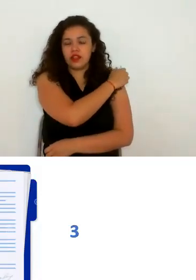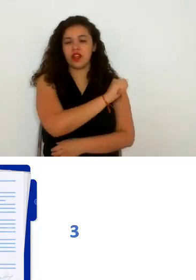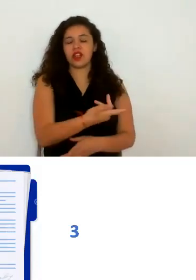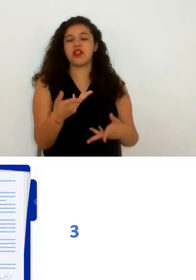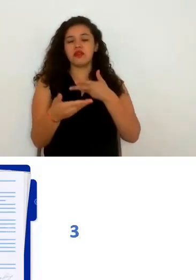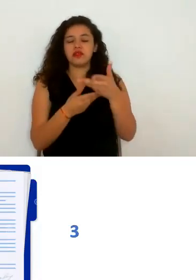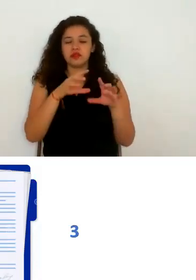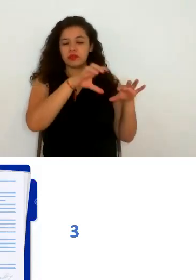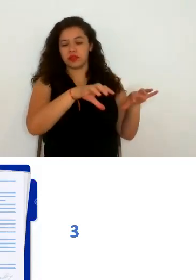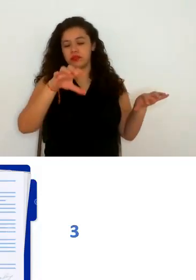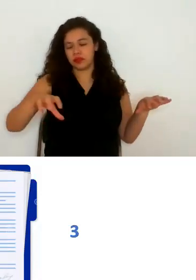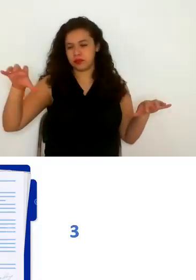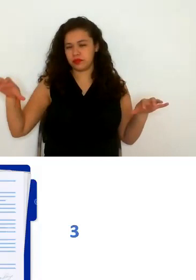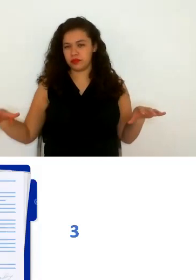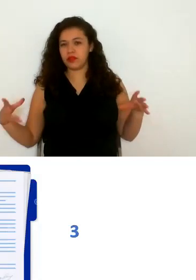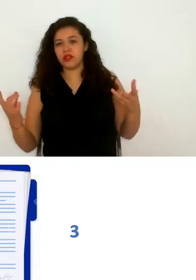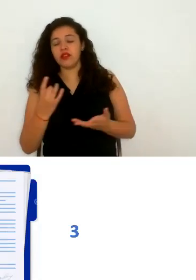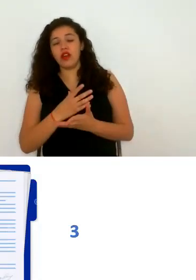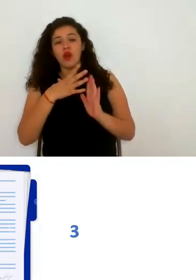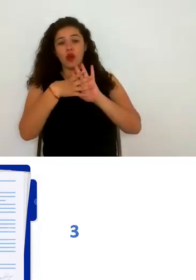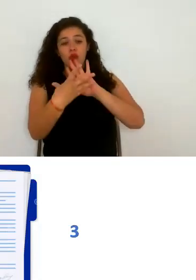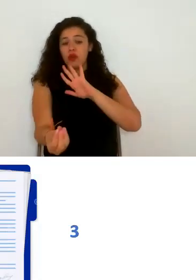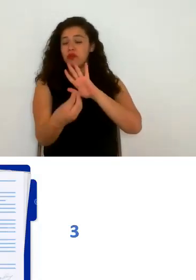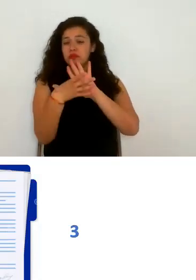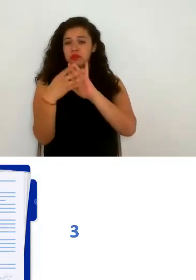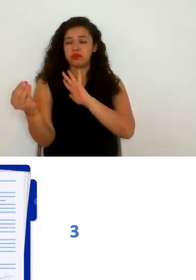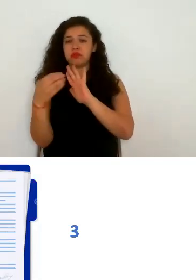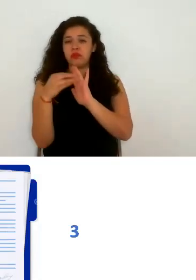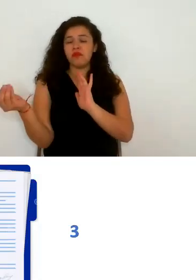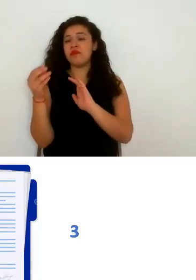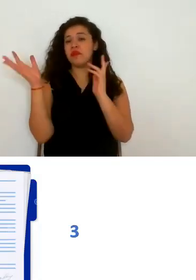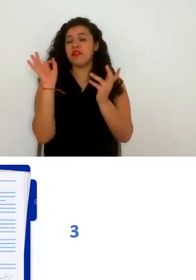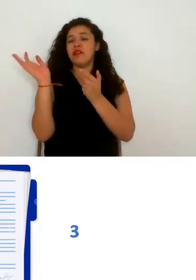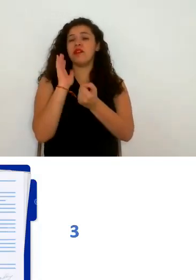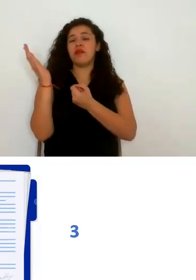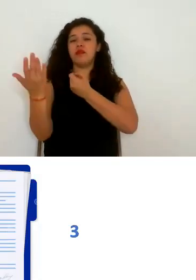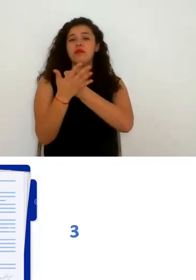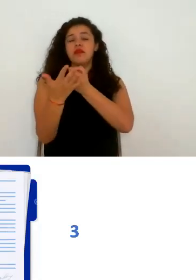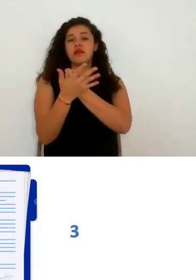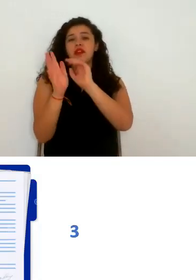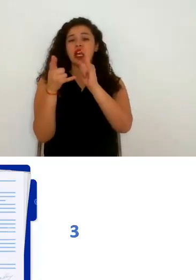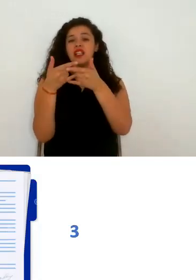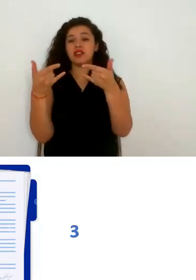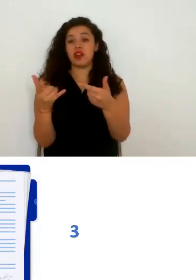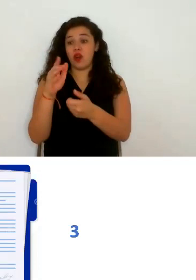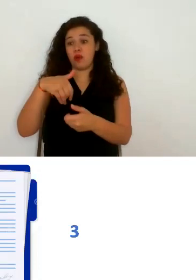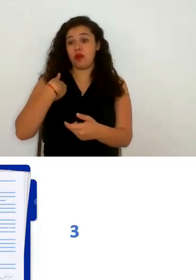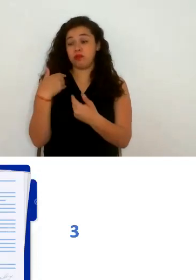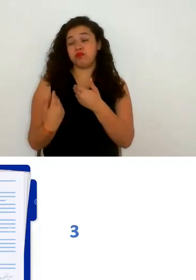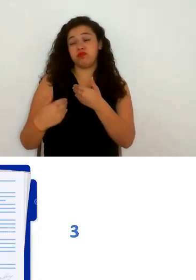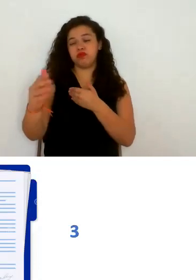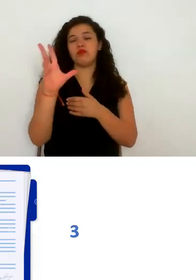transversal está generando copias de esos documentos que en su momento no van a ser históricos, porque el